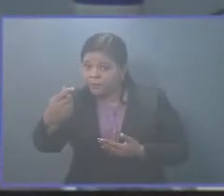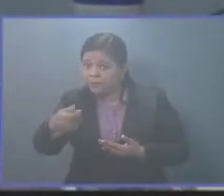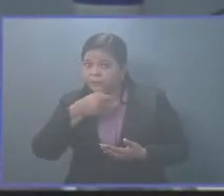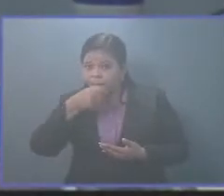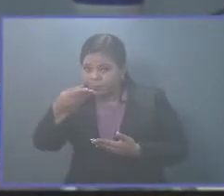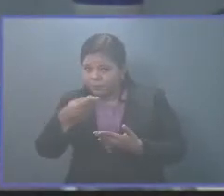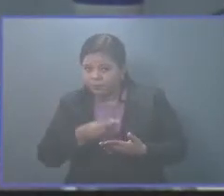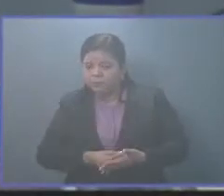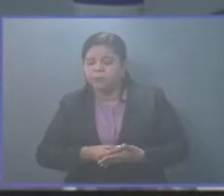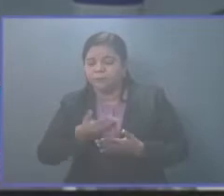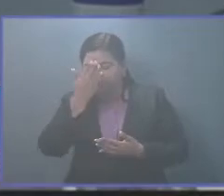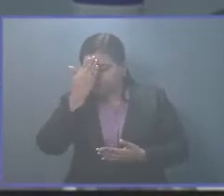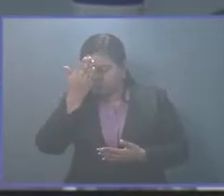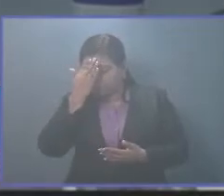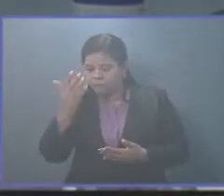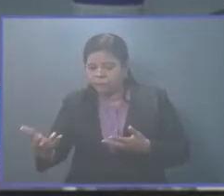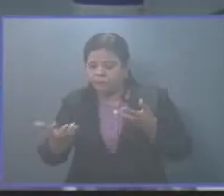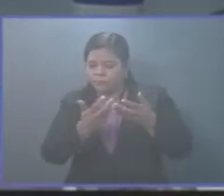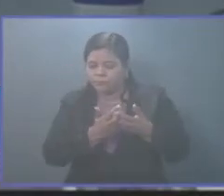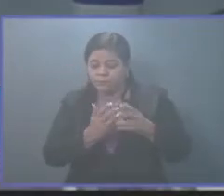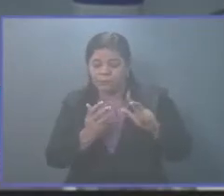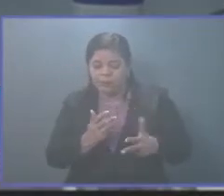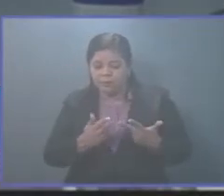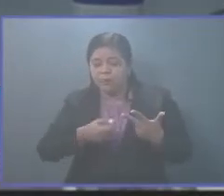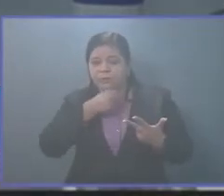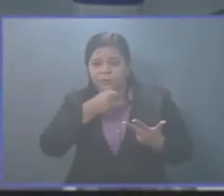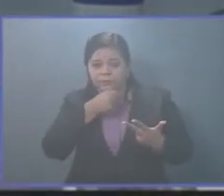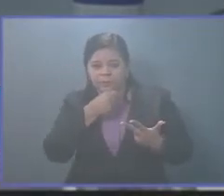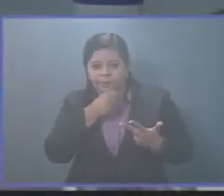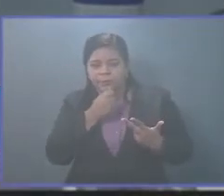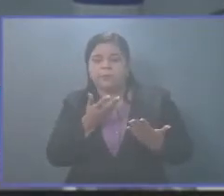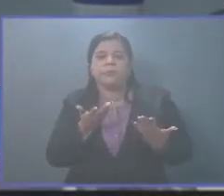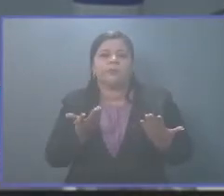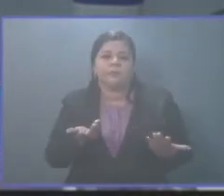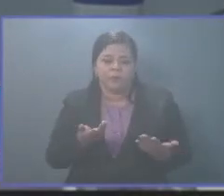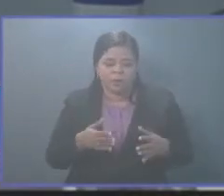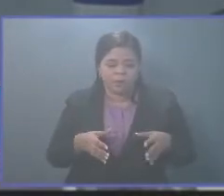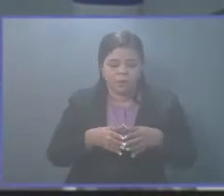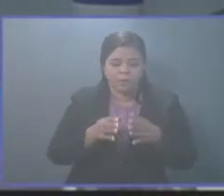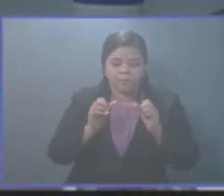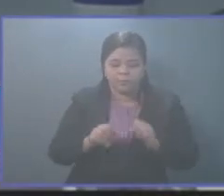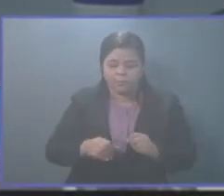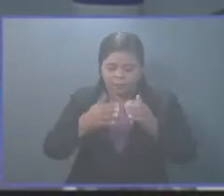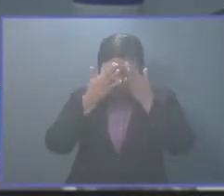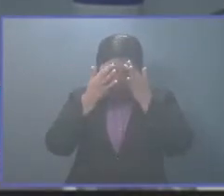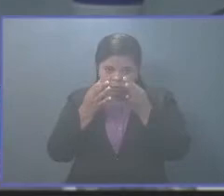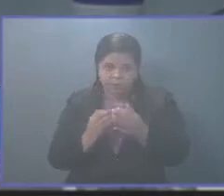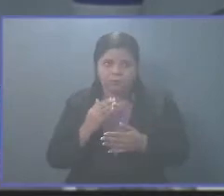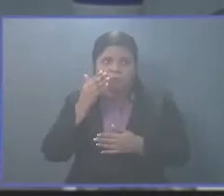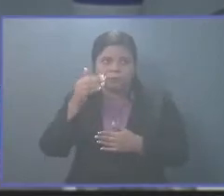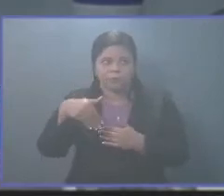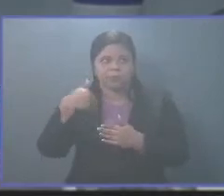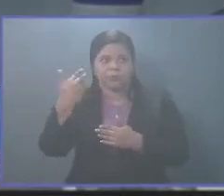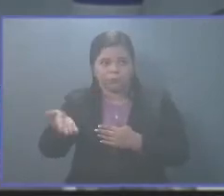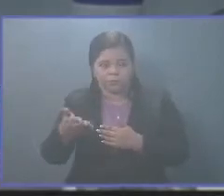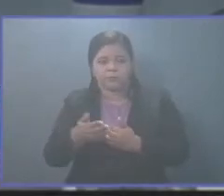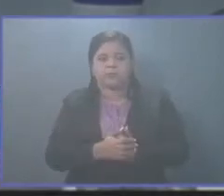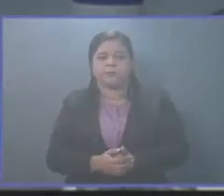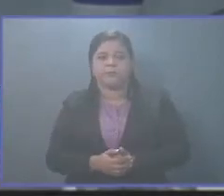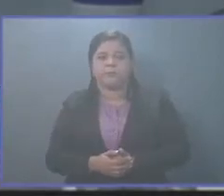será complementario de este tercer informe, para que la comisión vaya tomando, digamos, posturas y